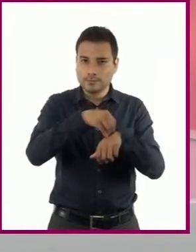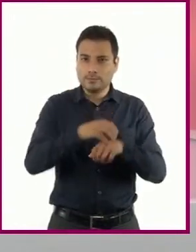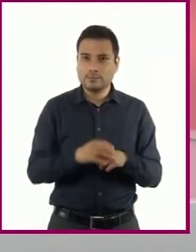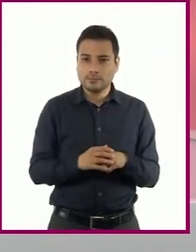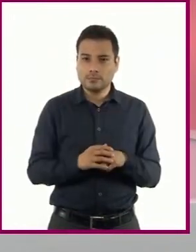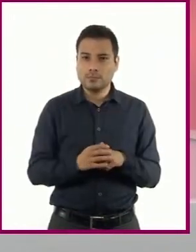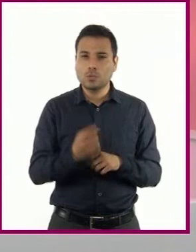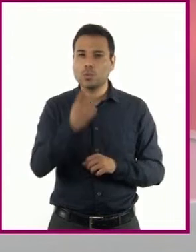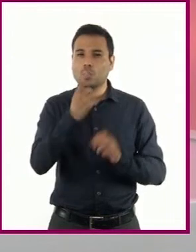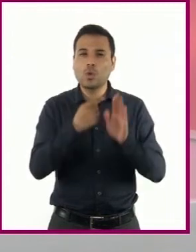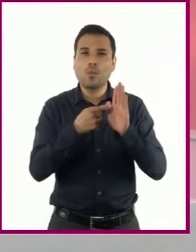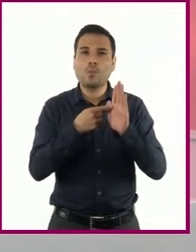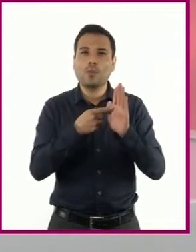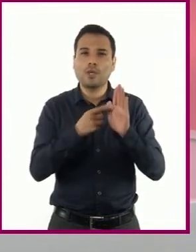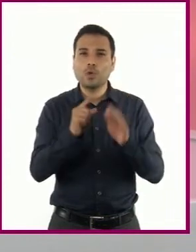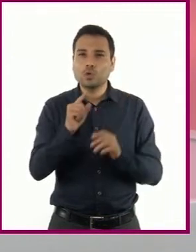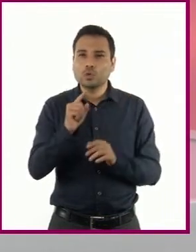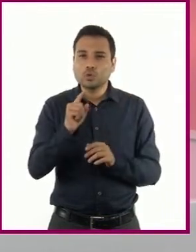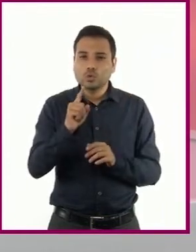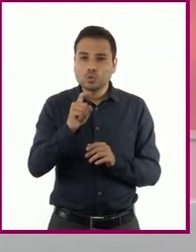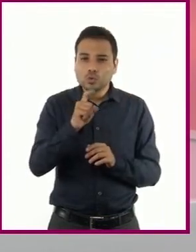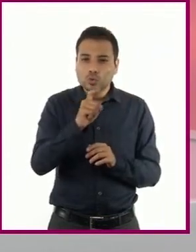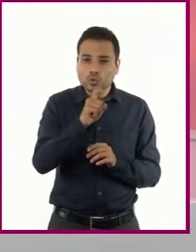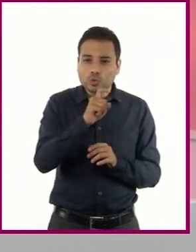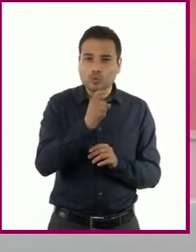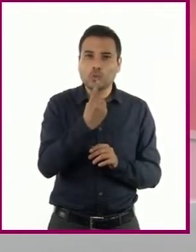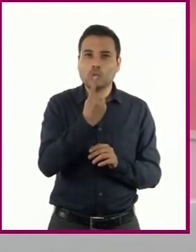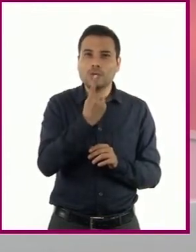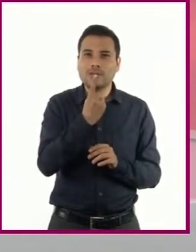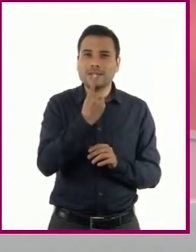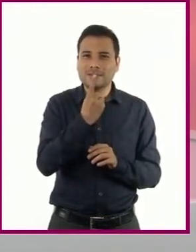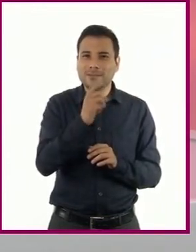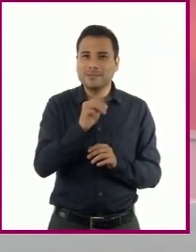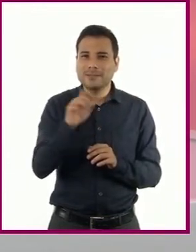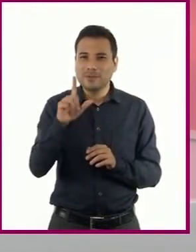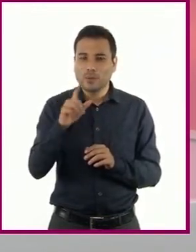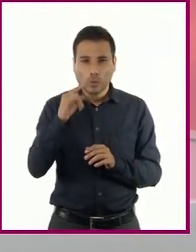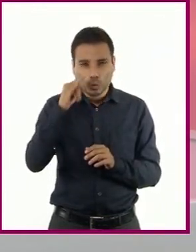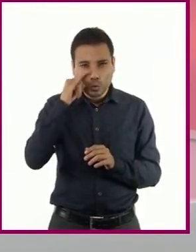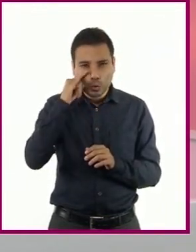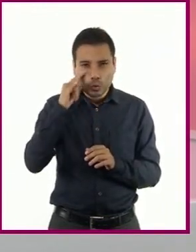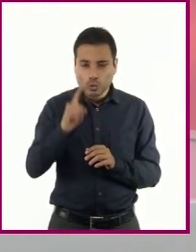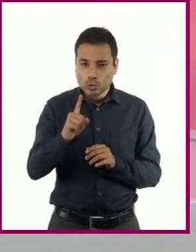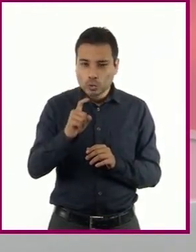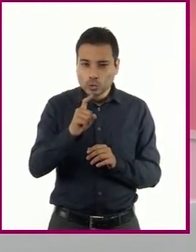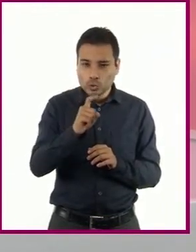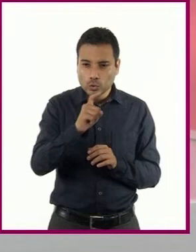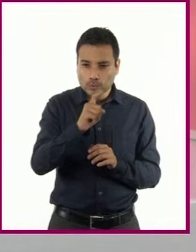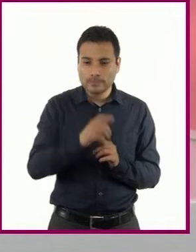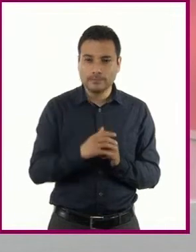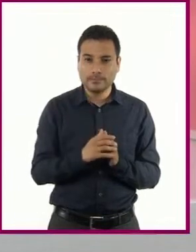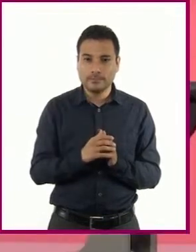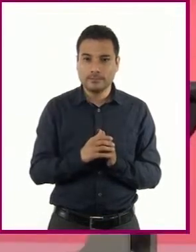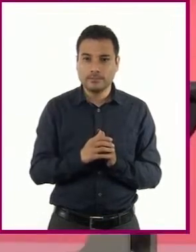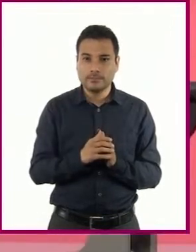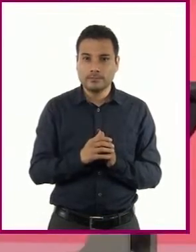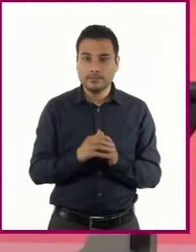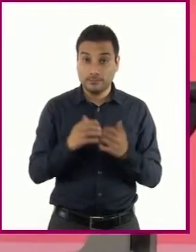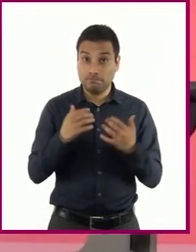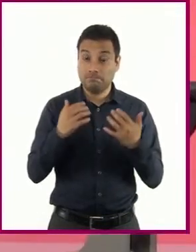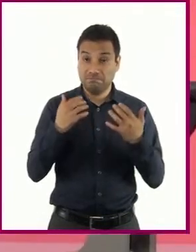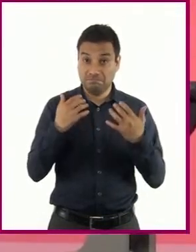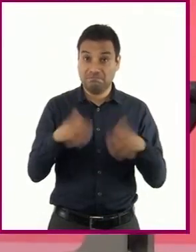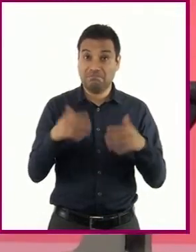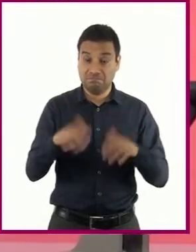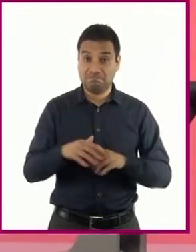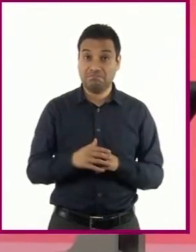modelo experimental que es un gusanito pequeño de 1 milímetro, transparente, y que para suerte y para fortuna nuestra,